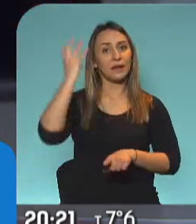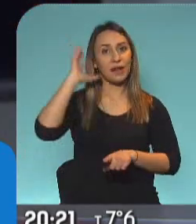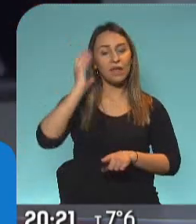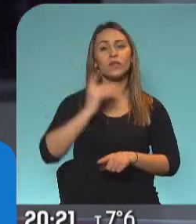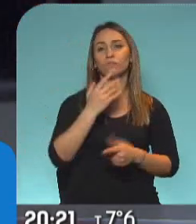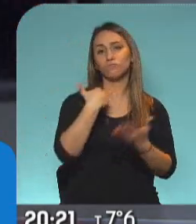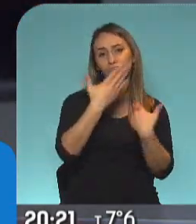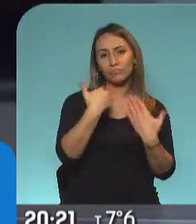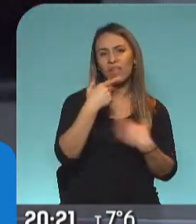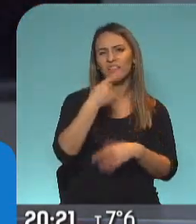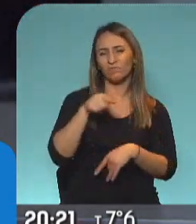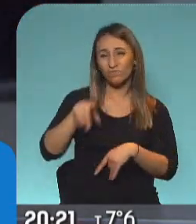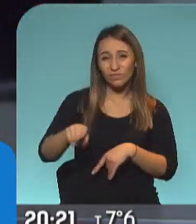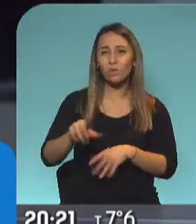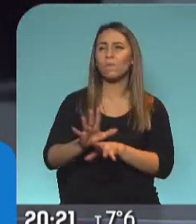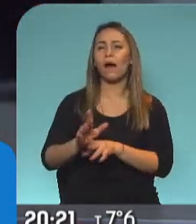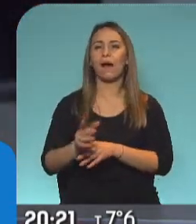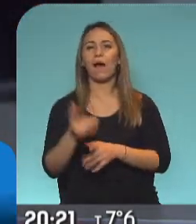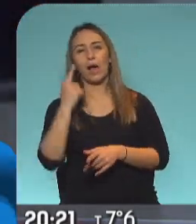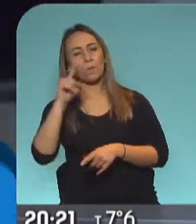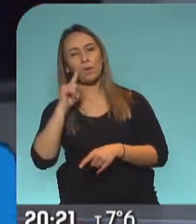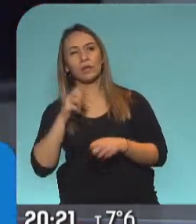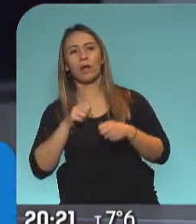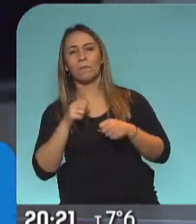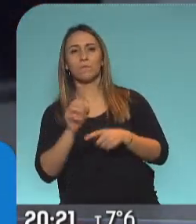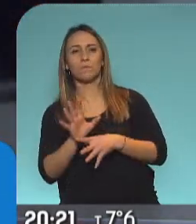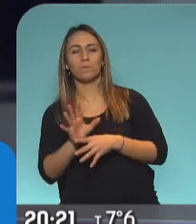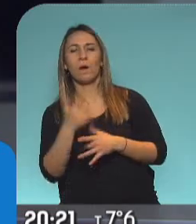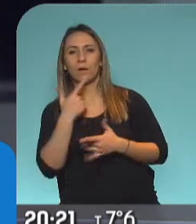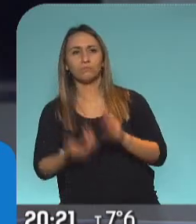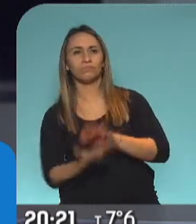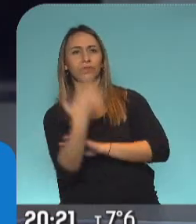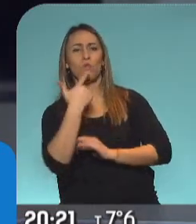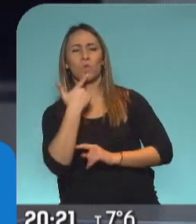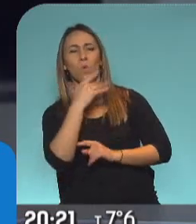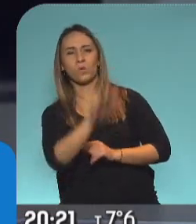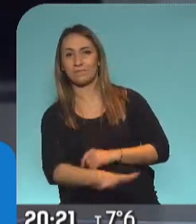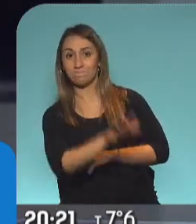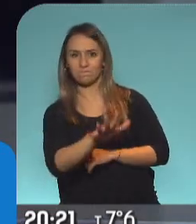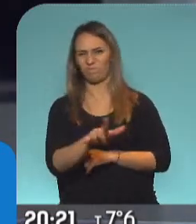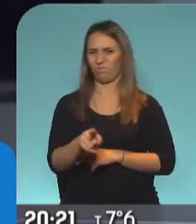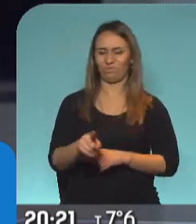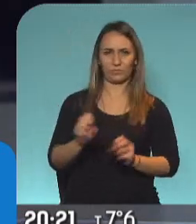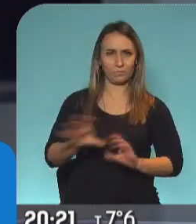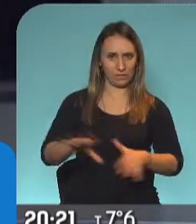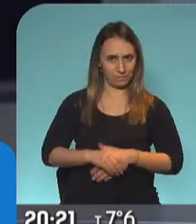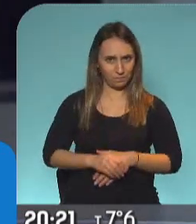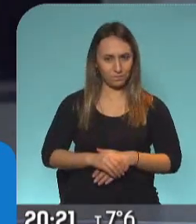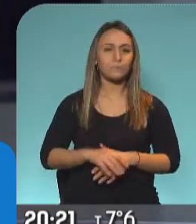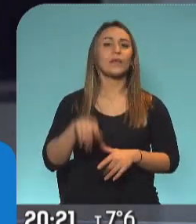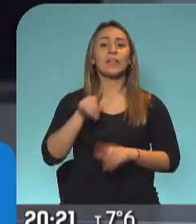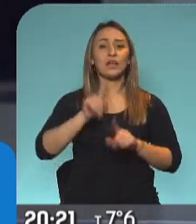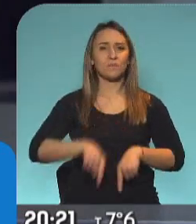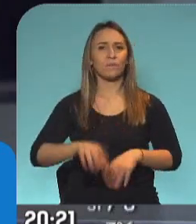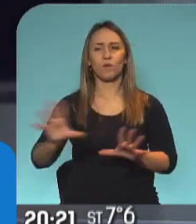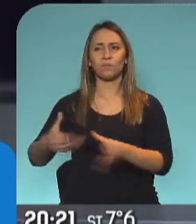que es canallesco sembrar dudas sobre esto y también dijo que es una actitud miserable lo que quisieron hacer desde la oposición, que